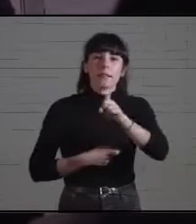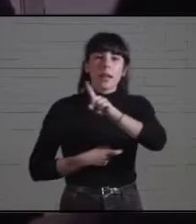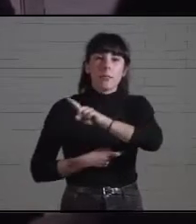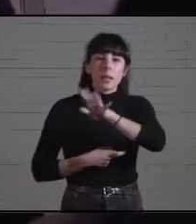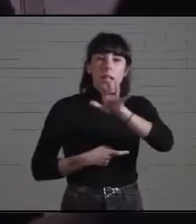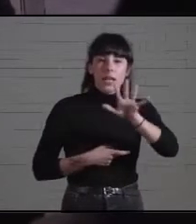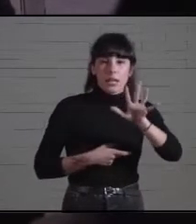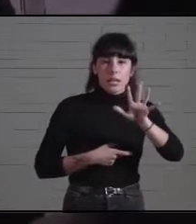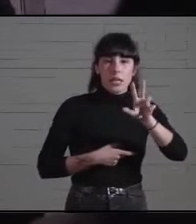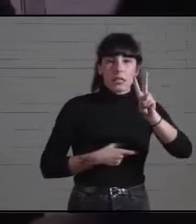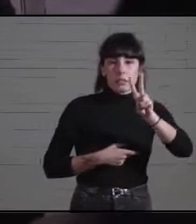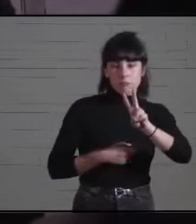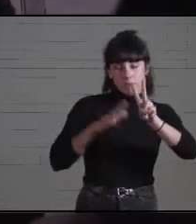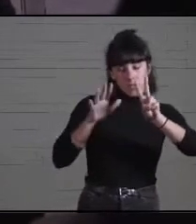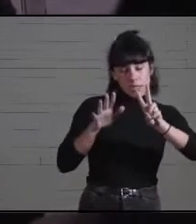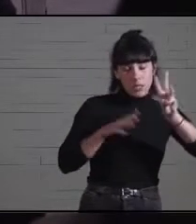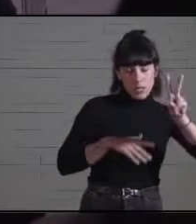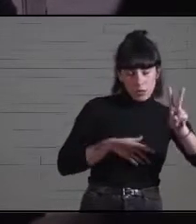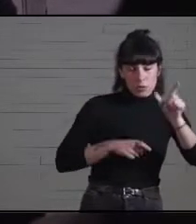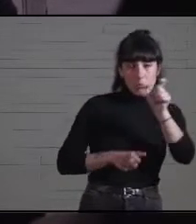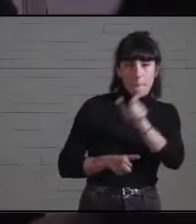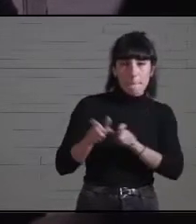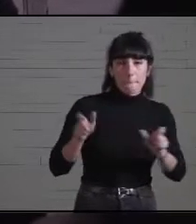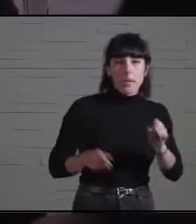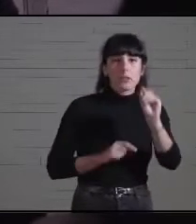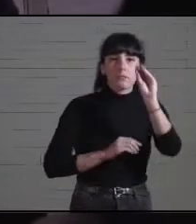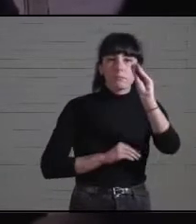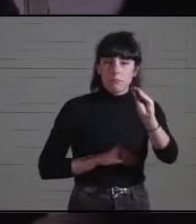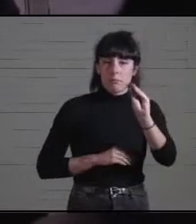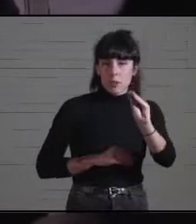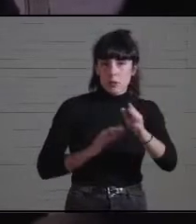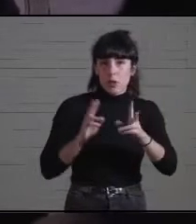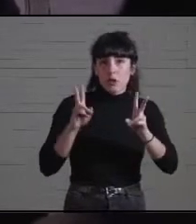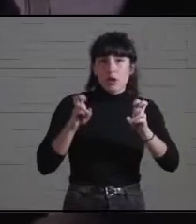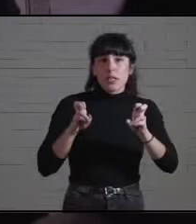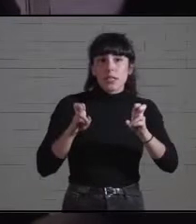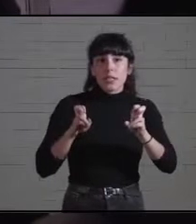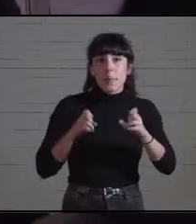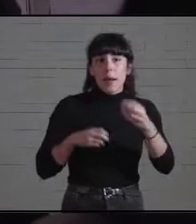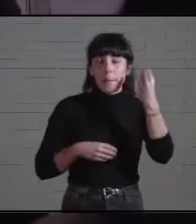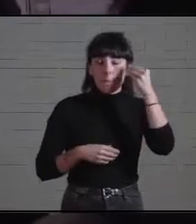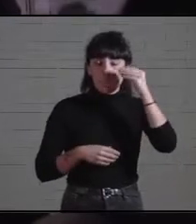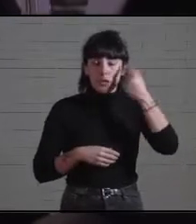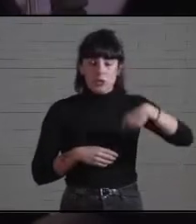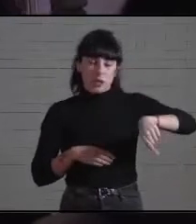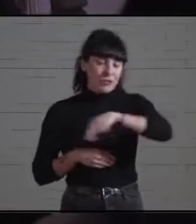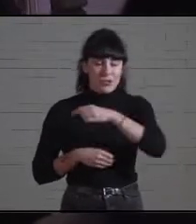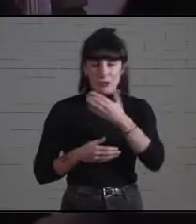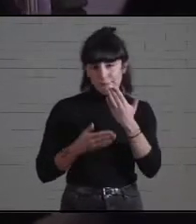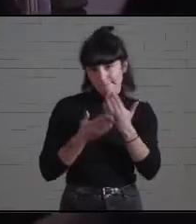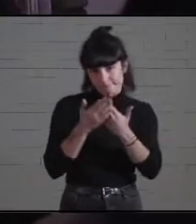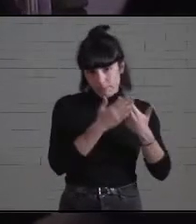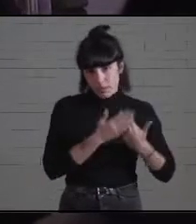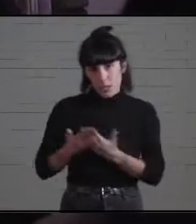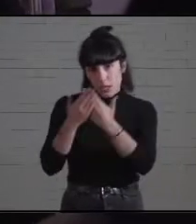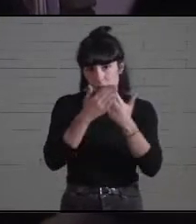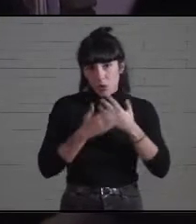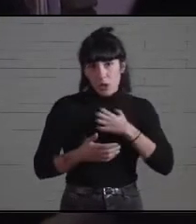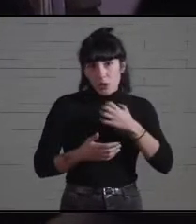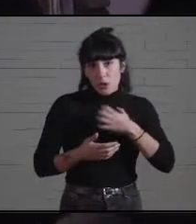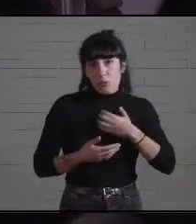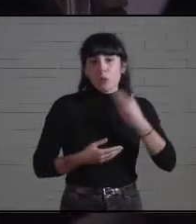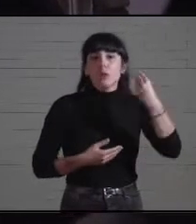25 a 65 años, es decir, el tema ya de las pensiones no lo estudiamos ni tampoco el de la juventud